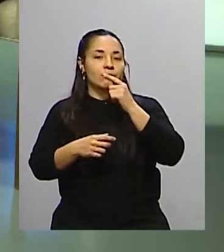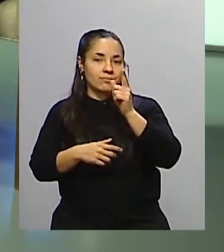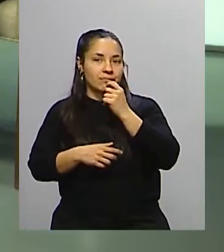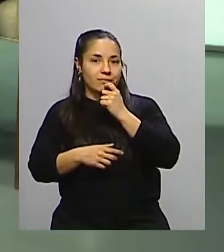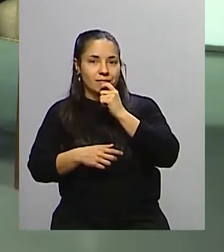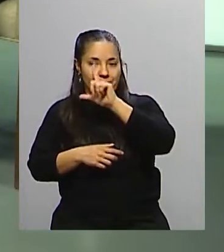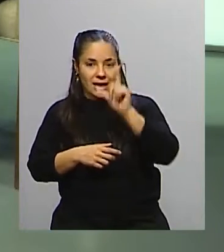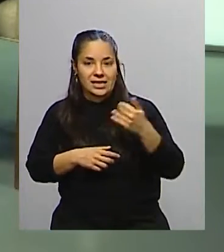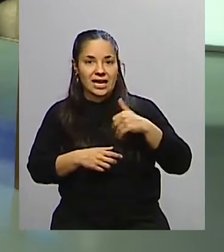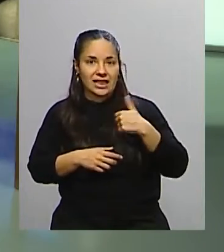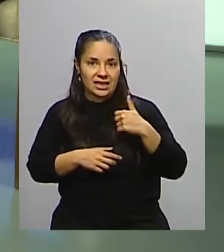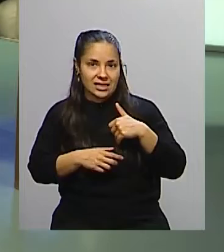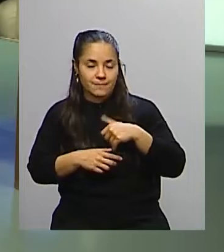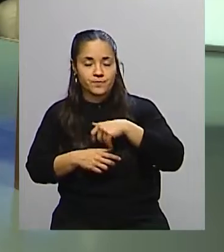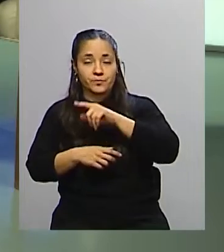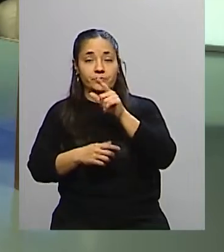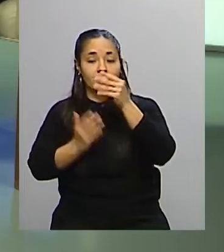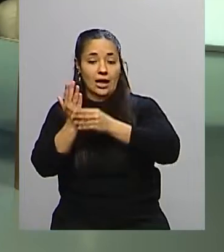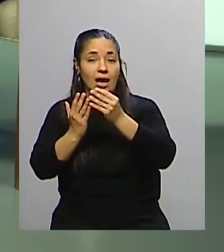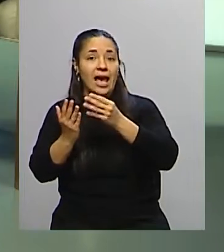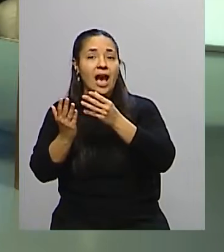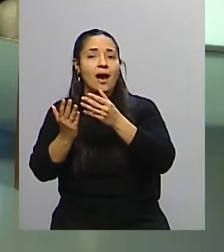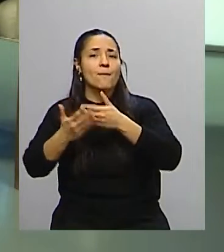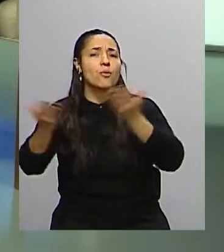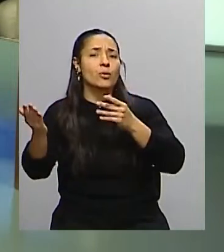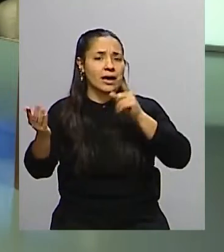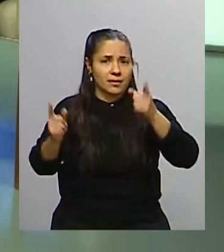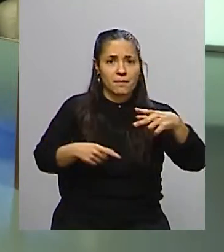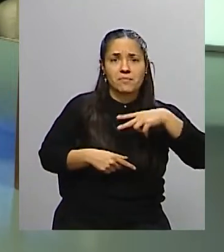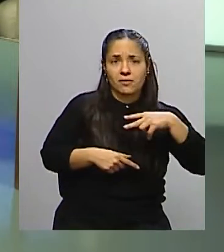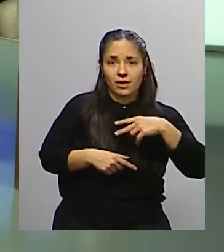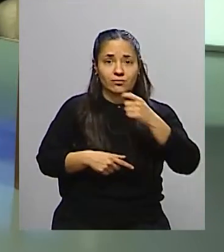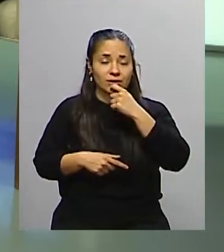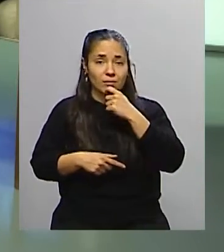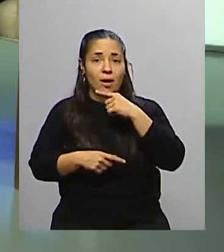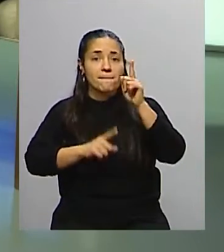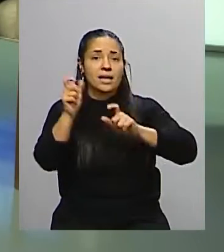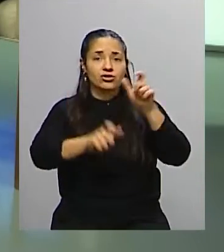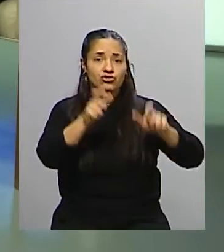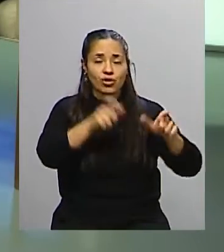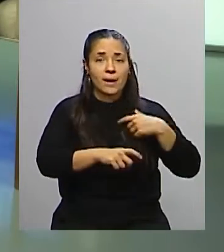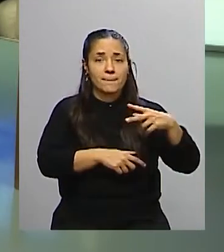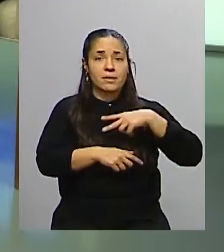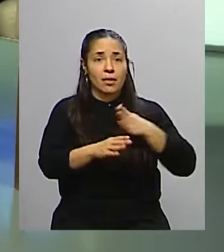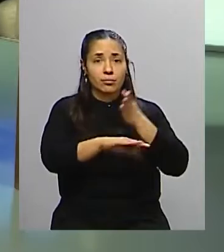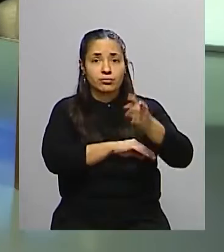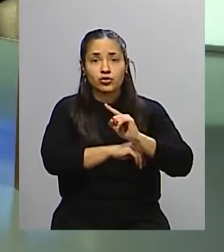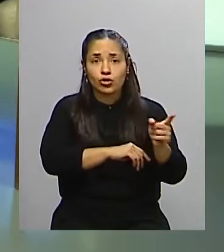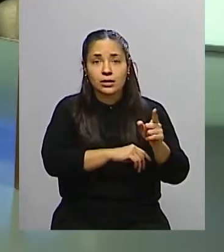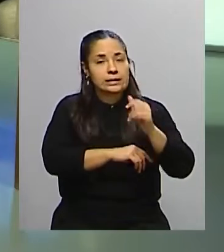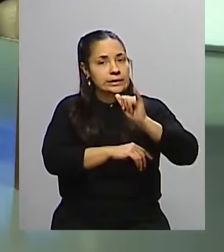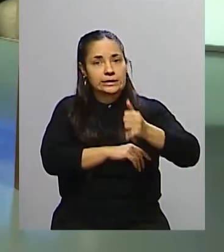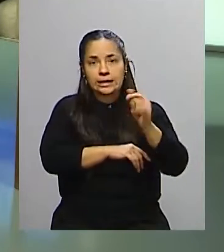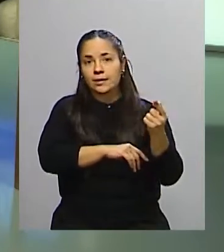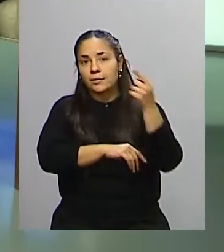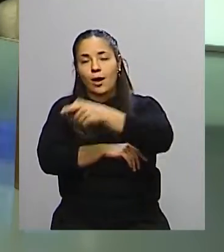con el área privada? Porque también convengamos que muchos de los que no se atienden en el sector privado terminan sí o sí atendiéndose en el